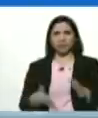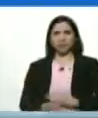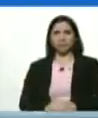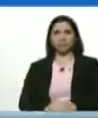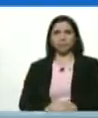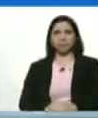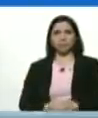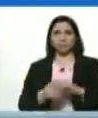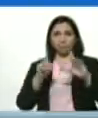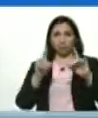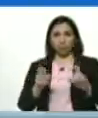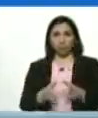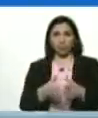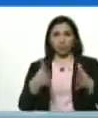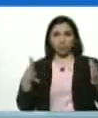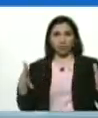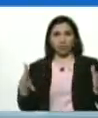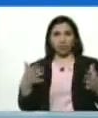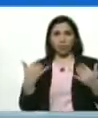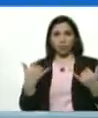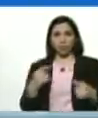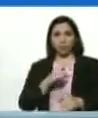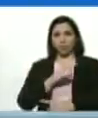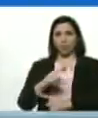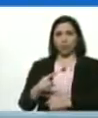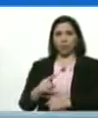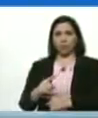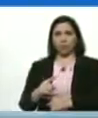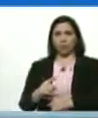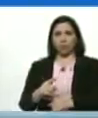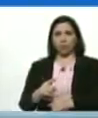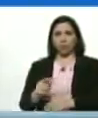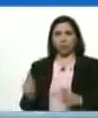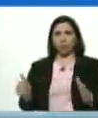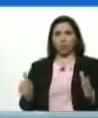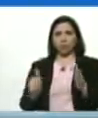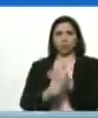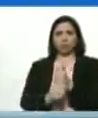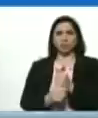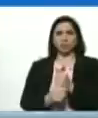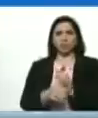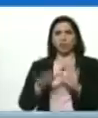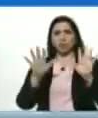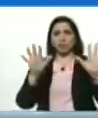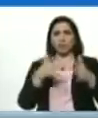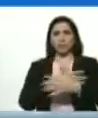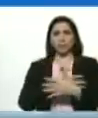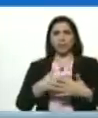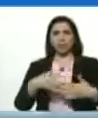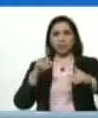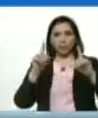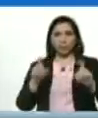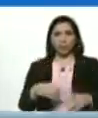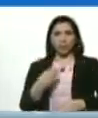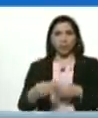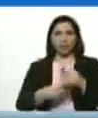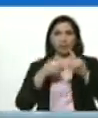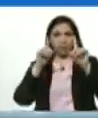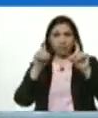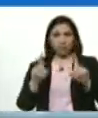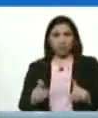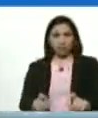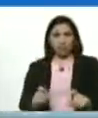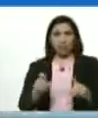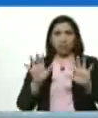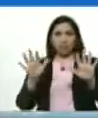pruebas masivas ahorita le di la orden de conseguir 10 millones de pruebas para ser 10 millones de prueba en los próximos